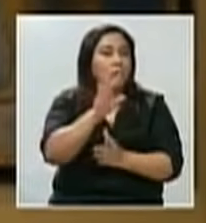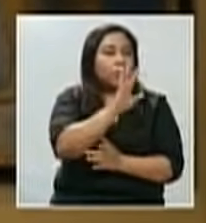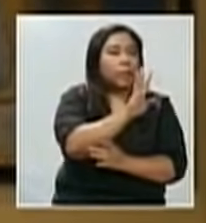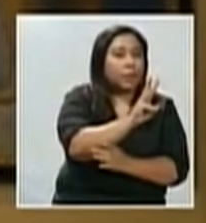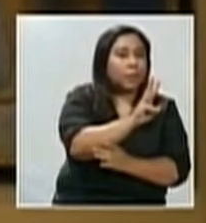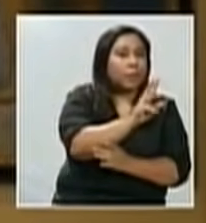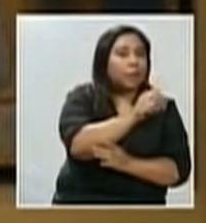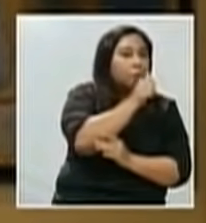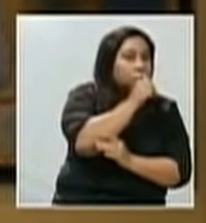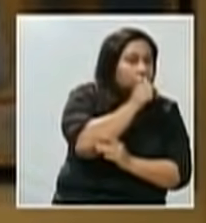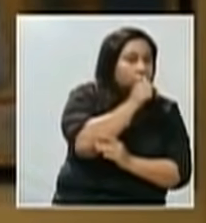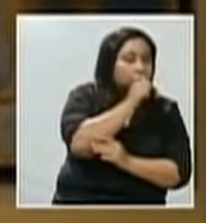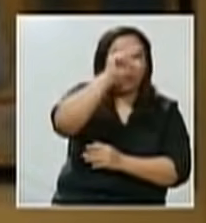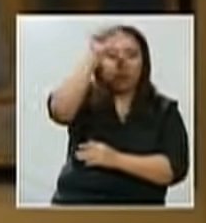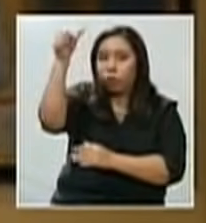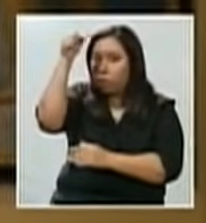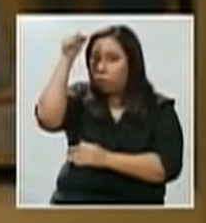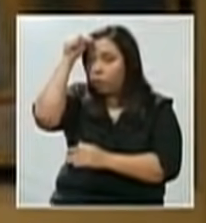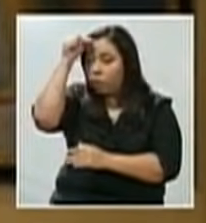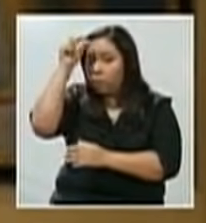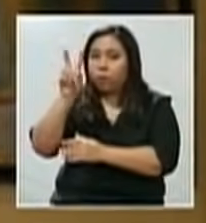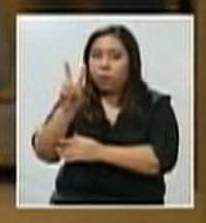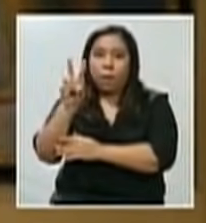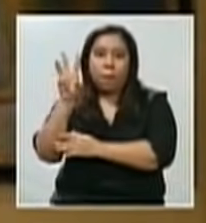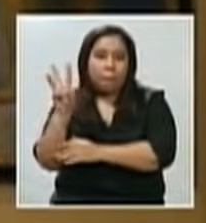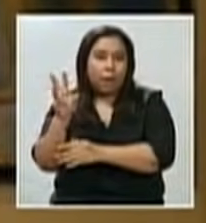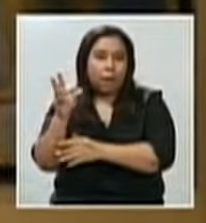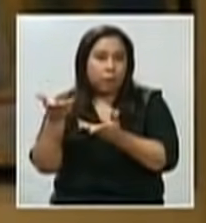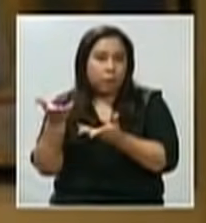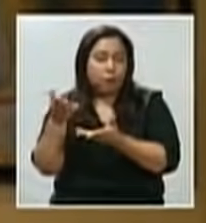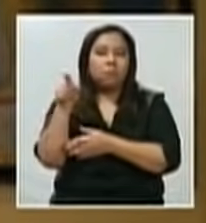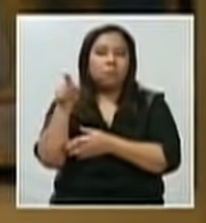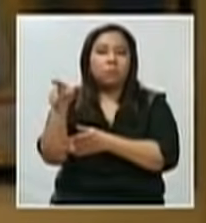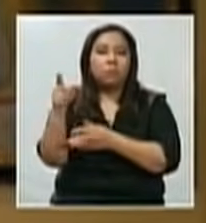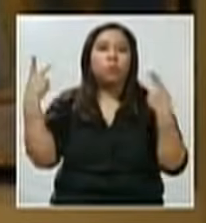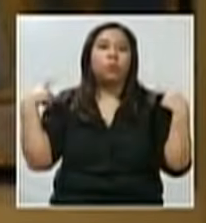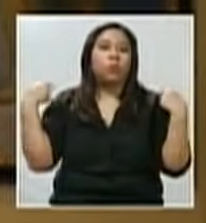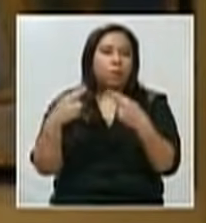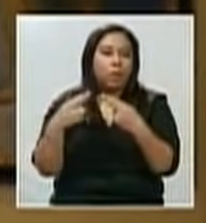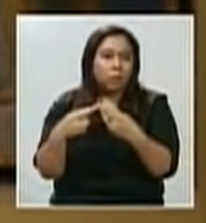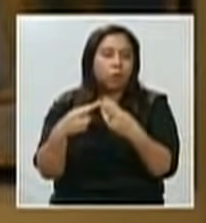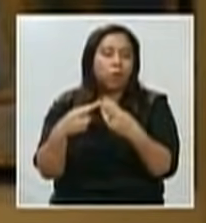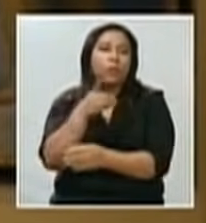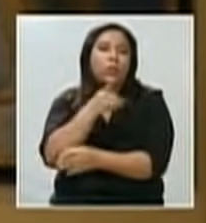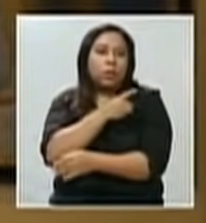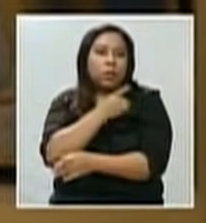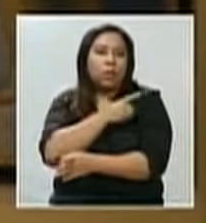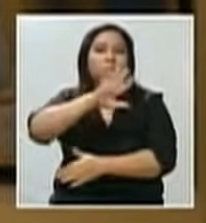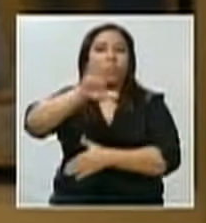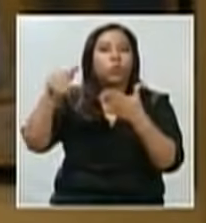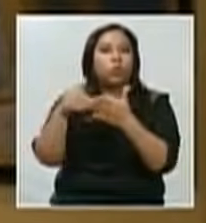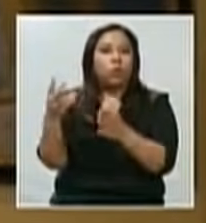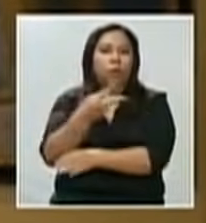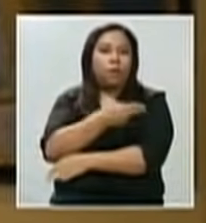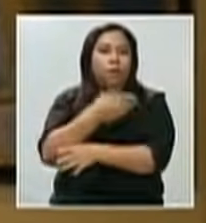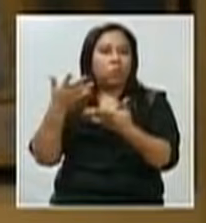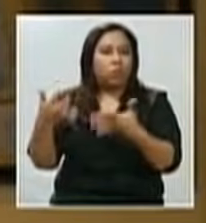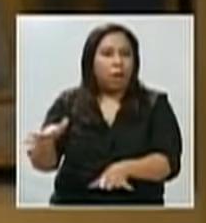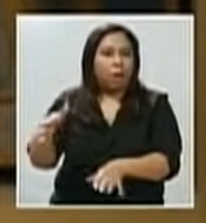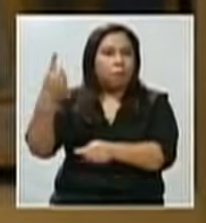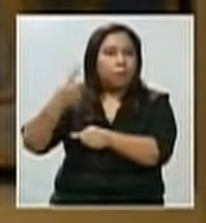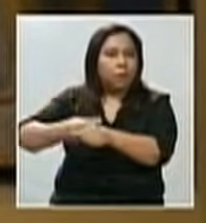de que tengamos los docentes, personal administrativo vacunados con sus dos dosis.